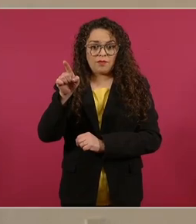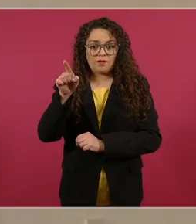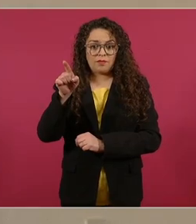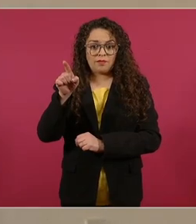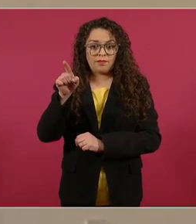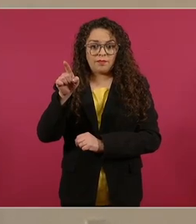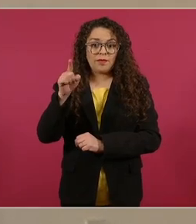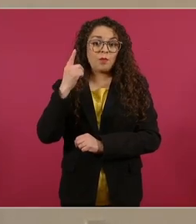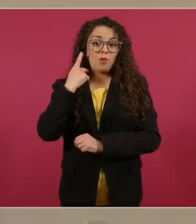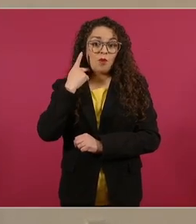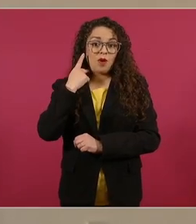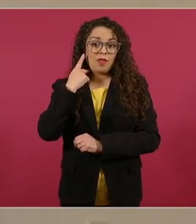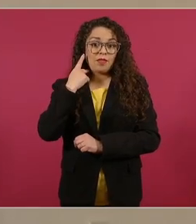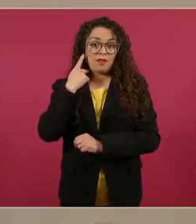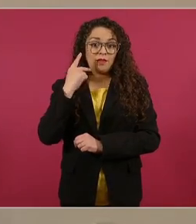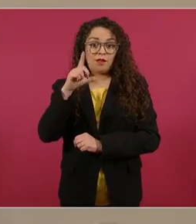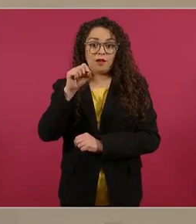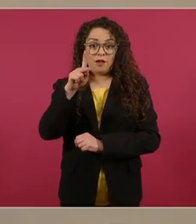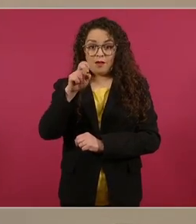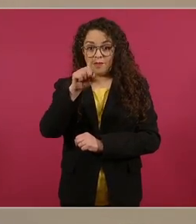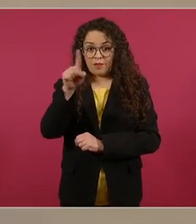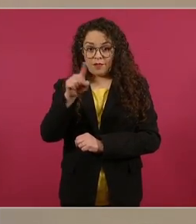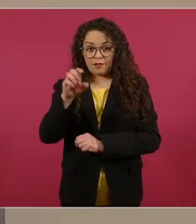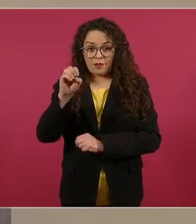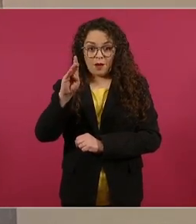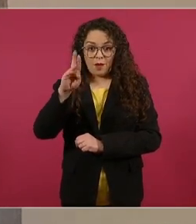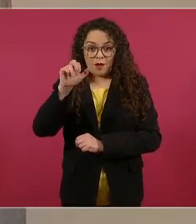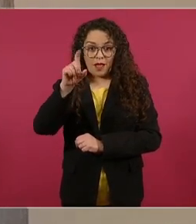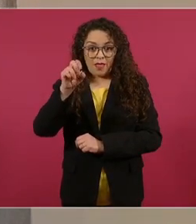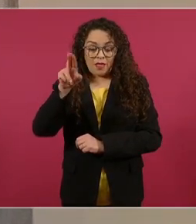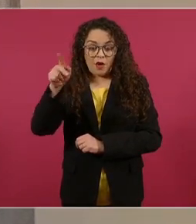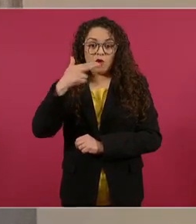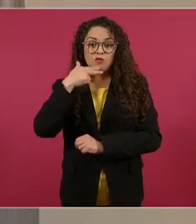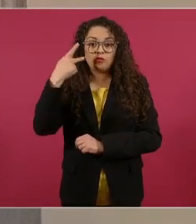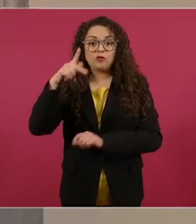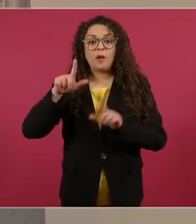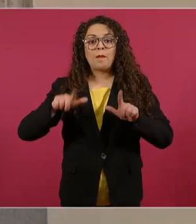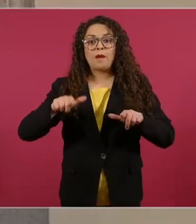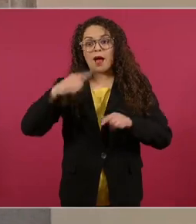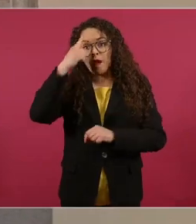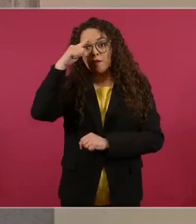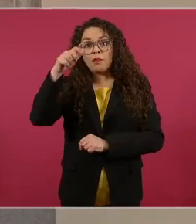pues sí, ahora pueden usar sus plataformas para decir lo que quieren